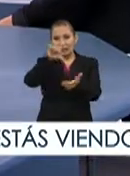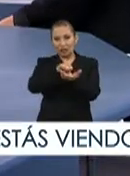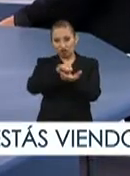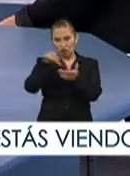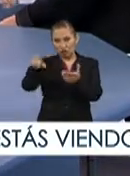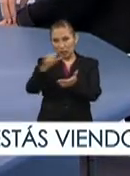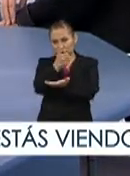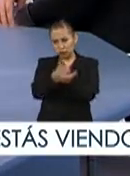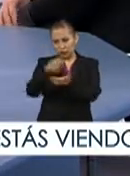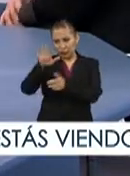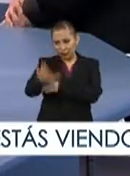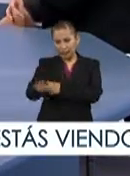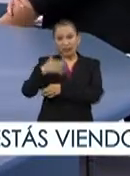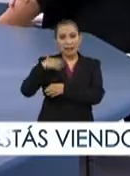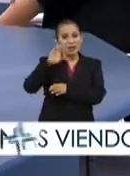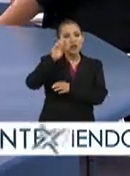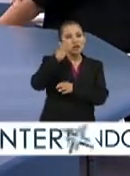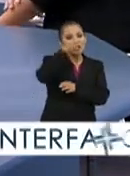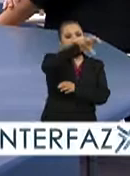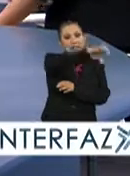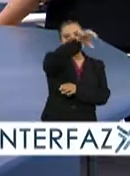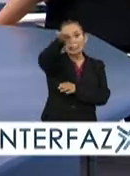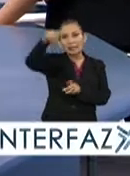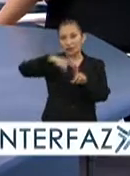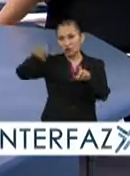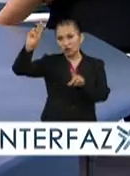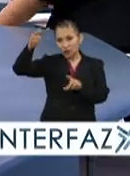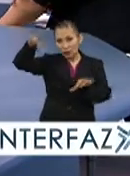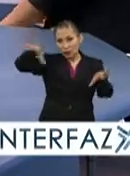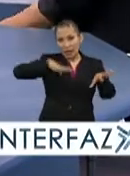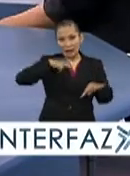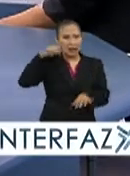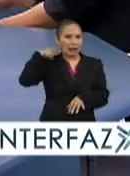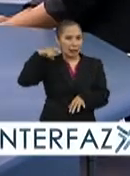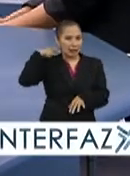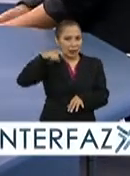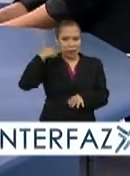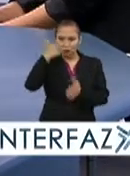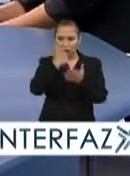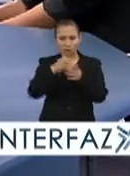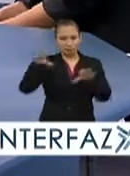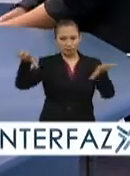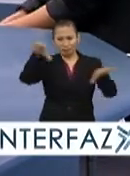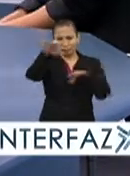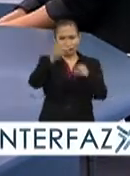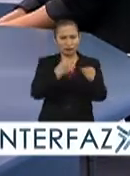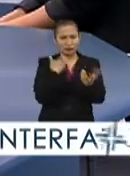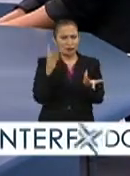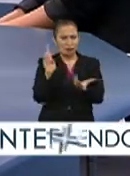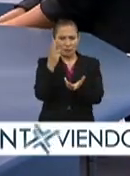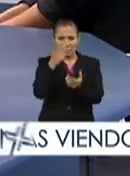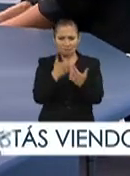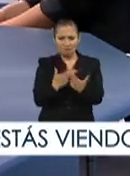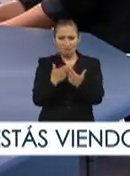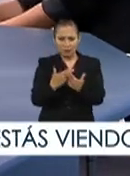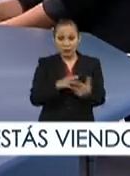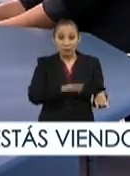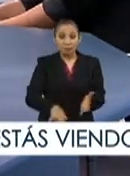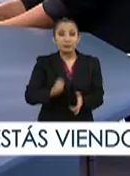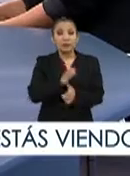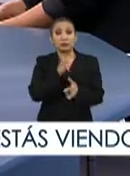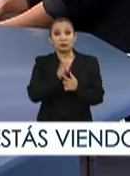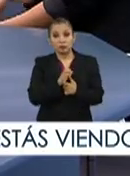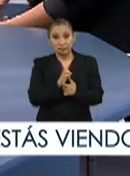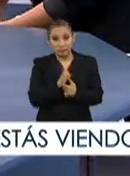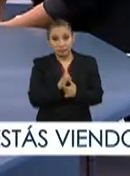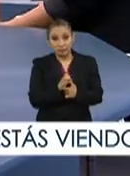ciudad y también en campus universitarios de las diferentes universidades que hay en Querétaro, que es una ciudad con mucha presencia universitaria. Claro. Entonces vamos